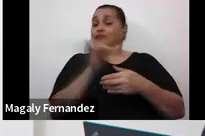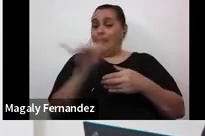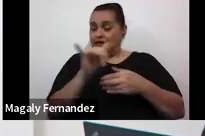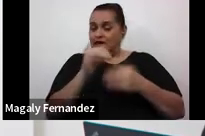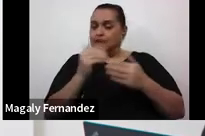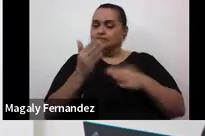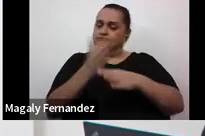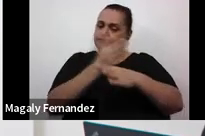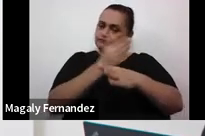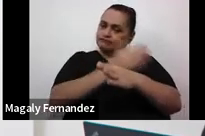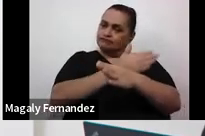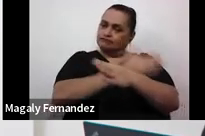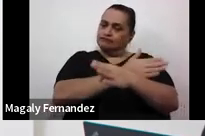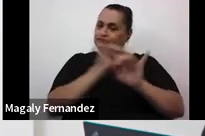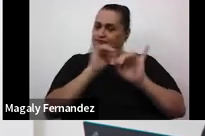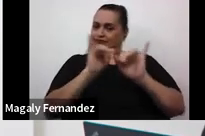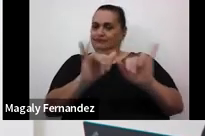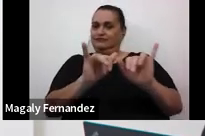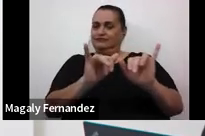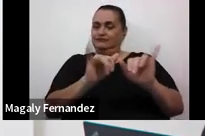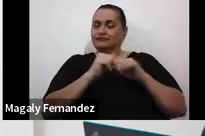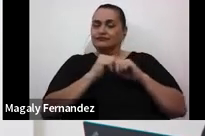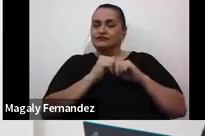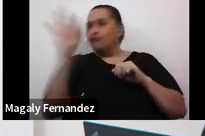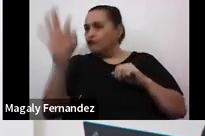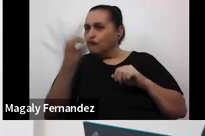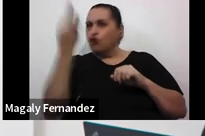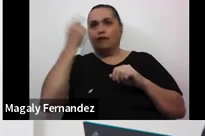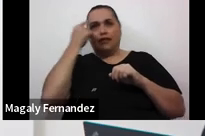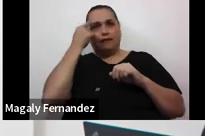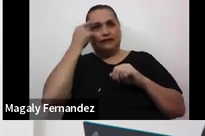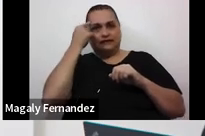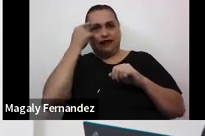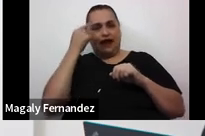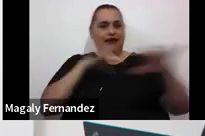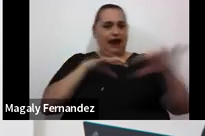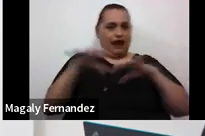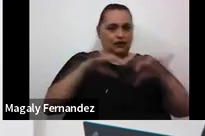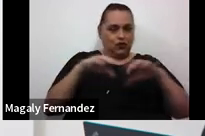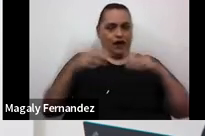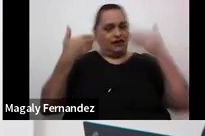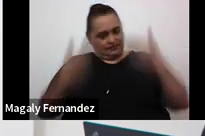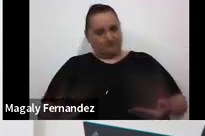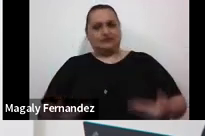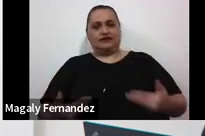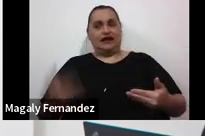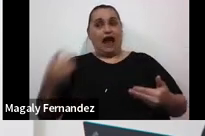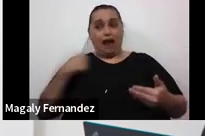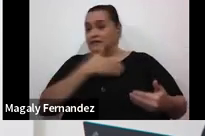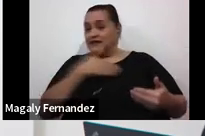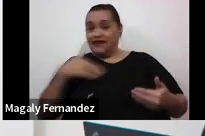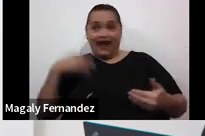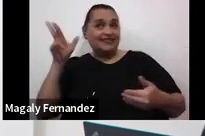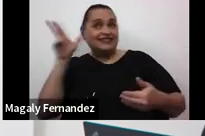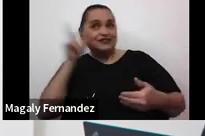mejorando esa esa forma de pensar y de hacer y de actuar a mí me encanta Chari cuando te escucho eso que estás